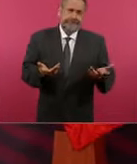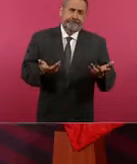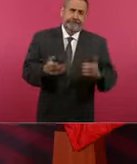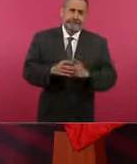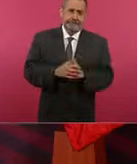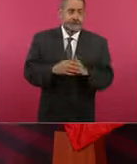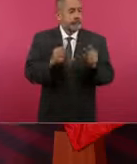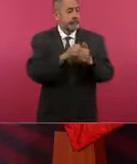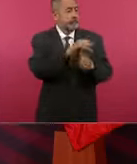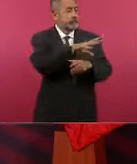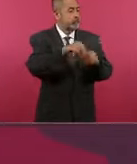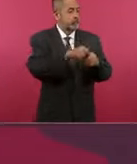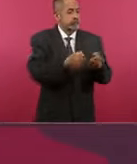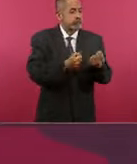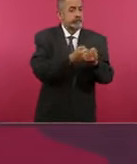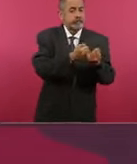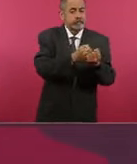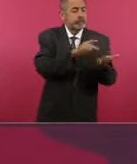con el apoyo de